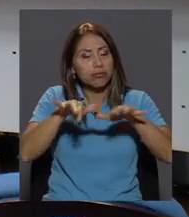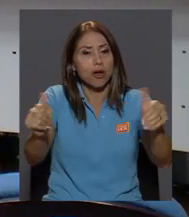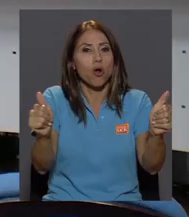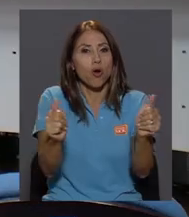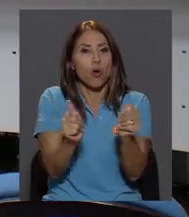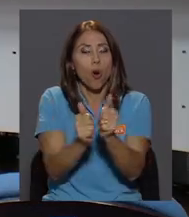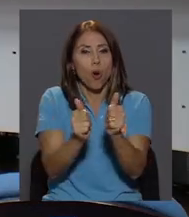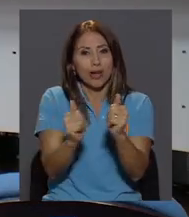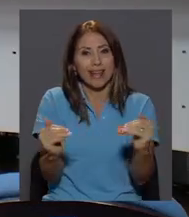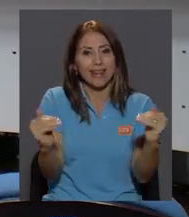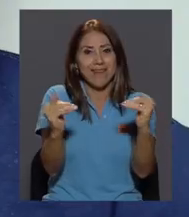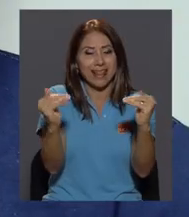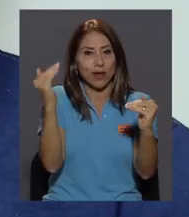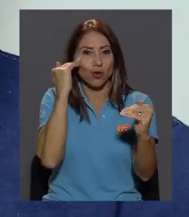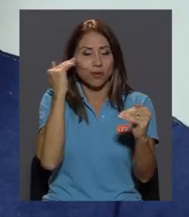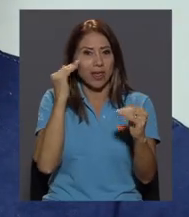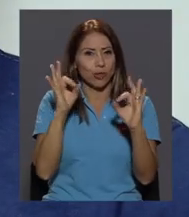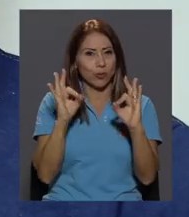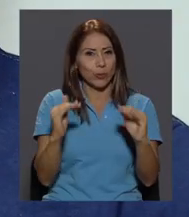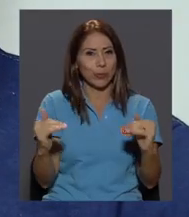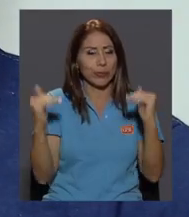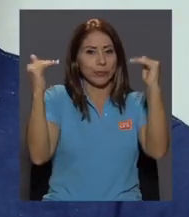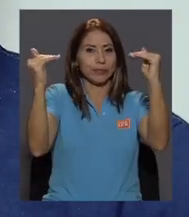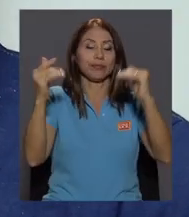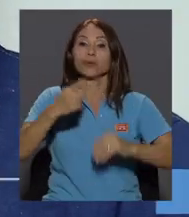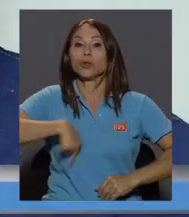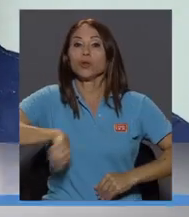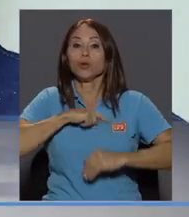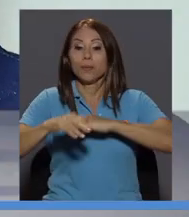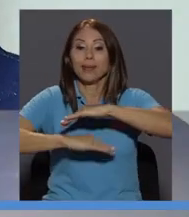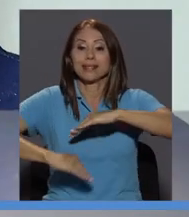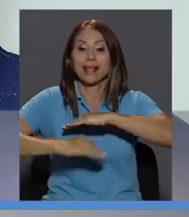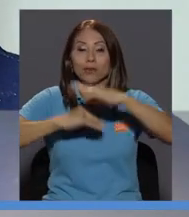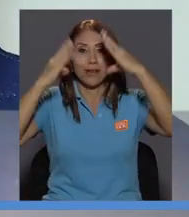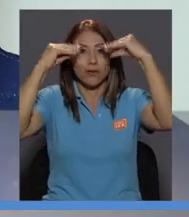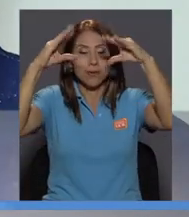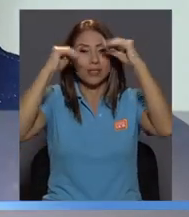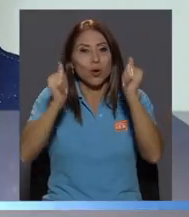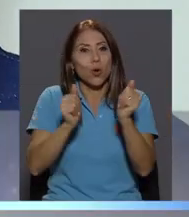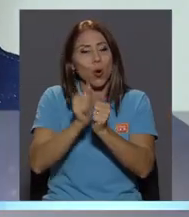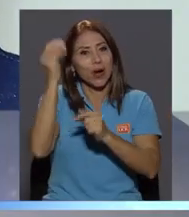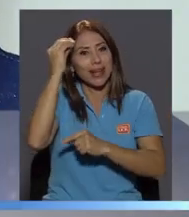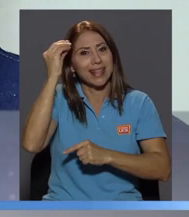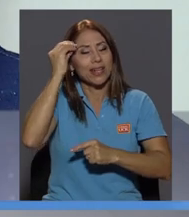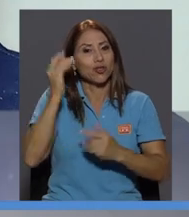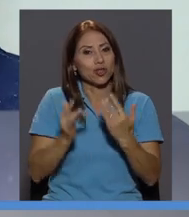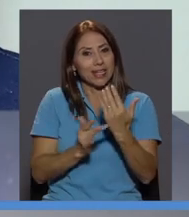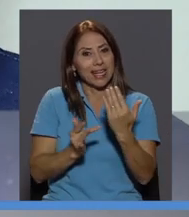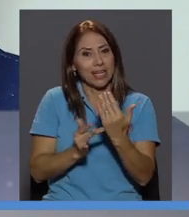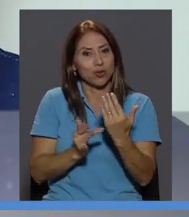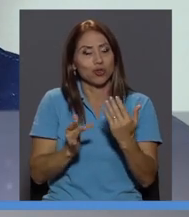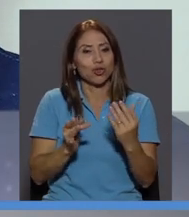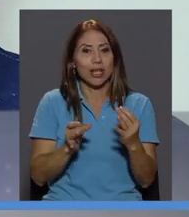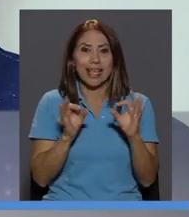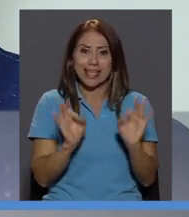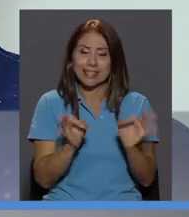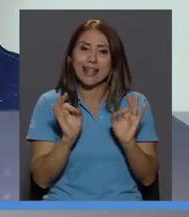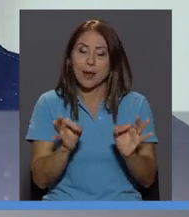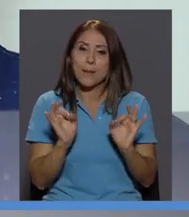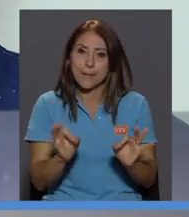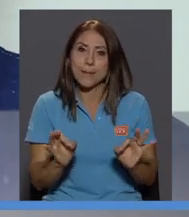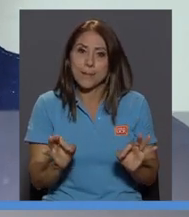conocimiento. Estamos basando la divulgación de información en un montón de criterios técnicos que están bien para